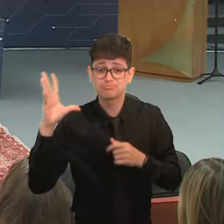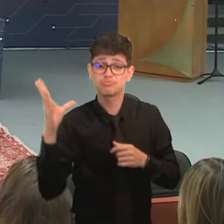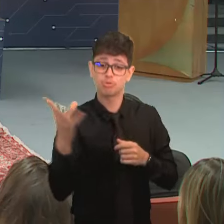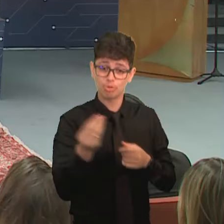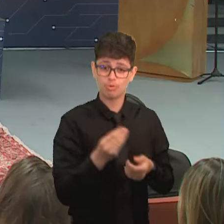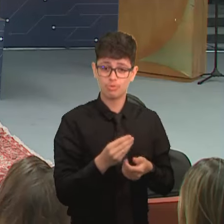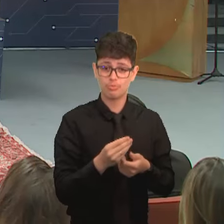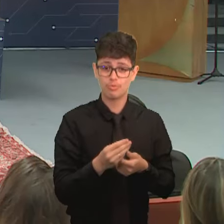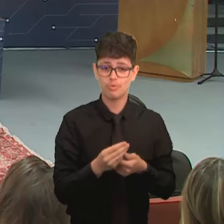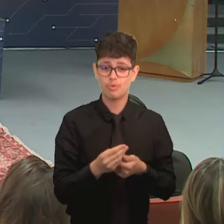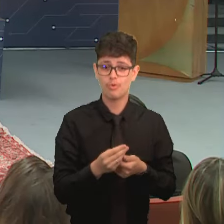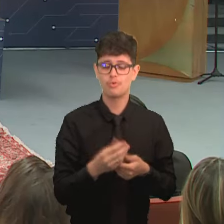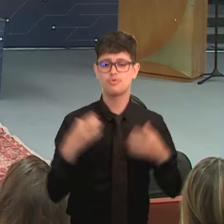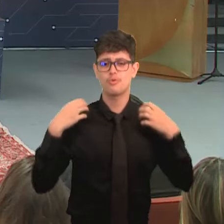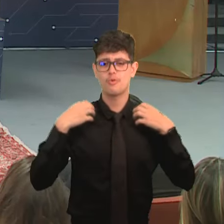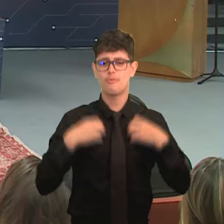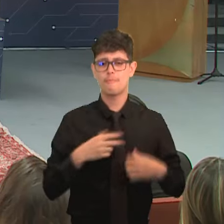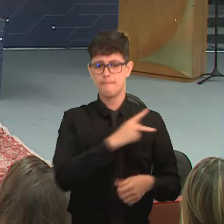Alini, ministro Barroso,